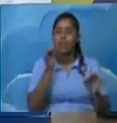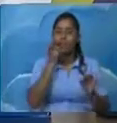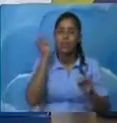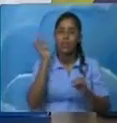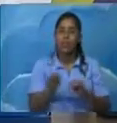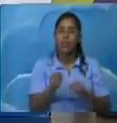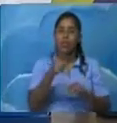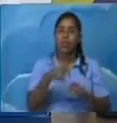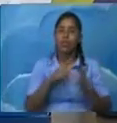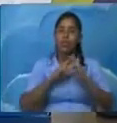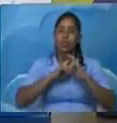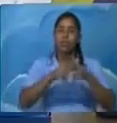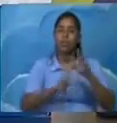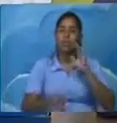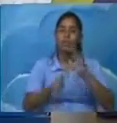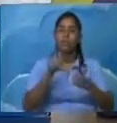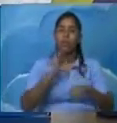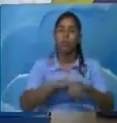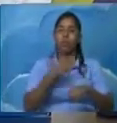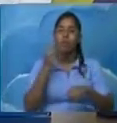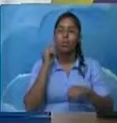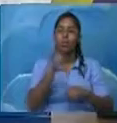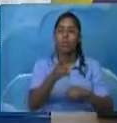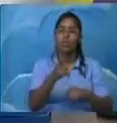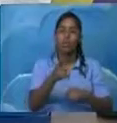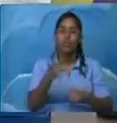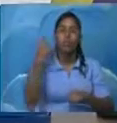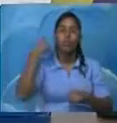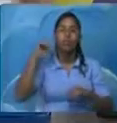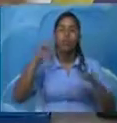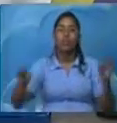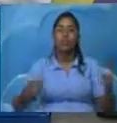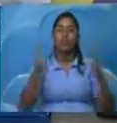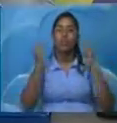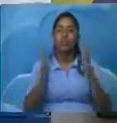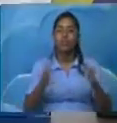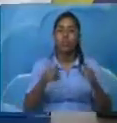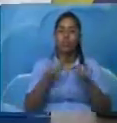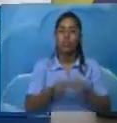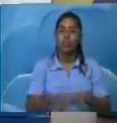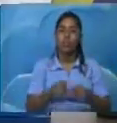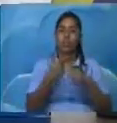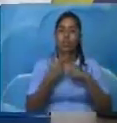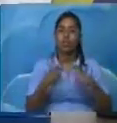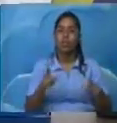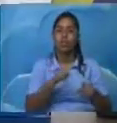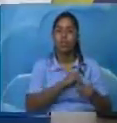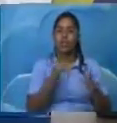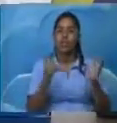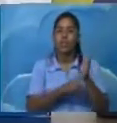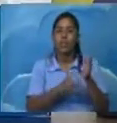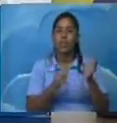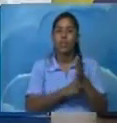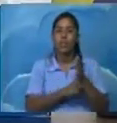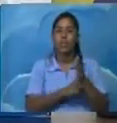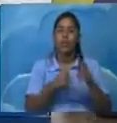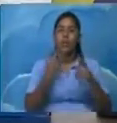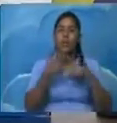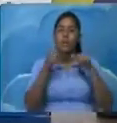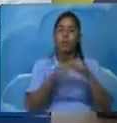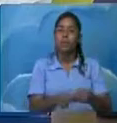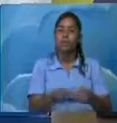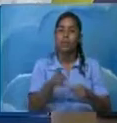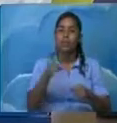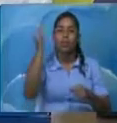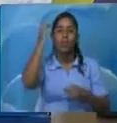le voy a prestar más por pícaro, porque usted, por la remisión, quedó libre de la deuda. Pero me quedó el asunto